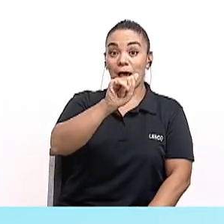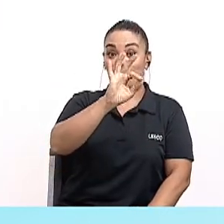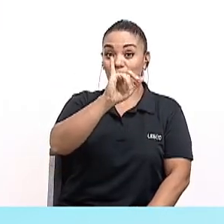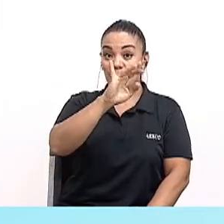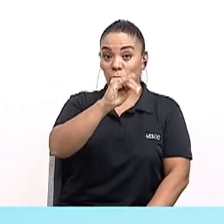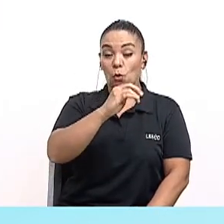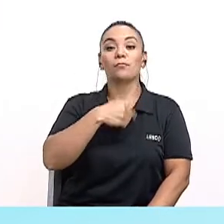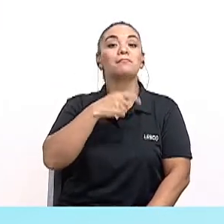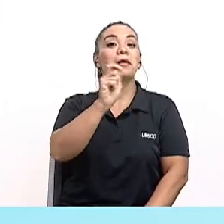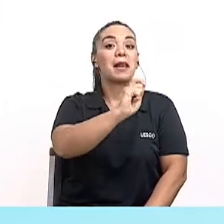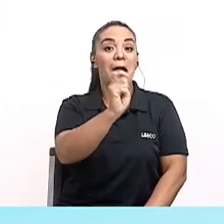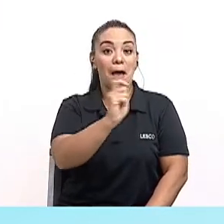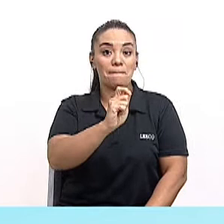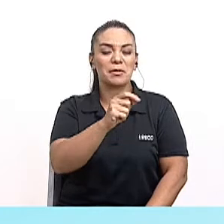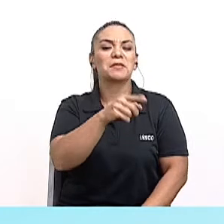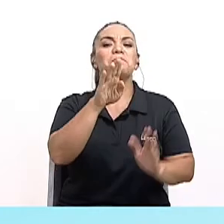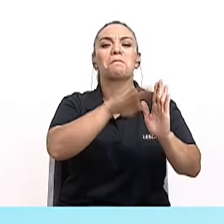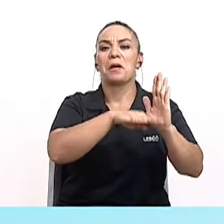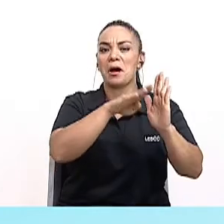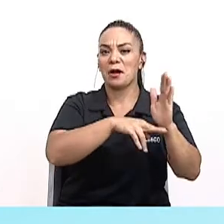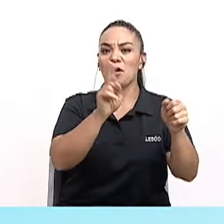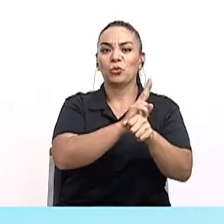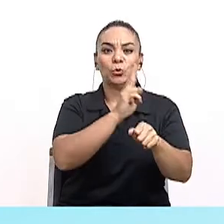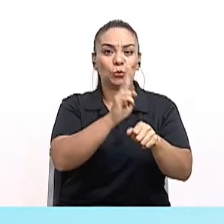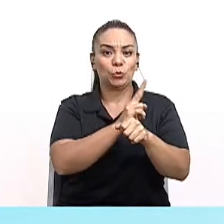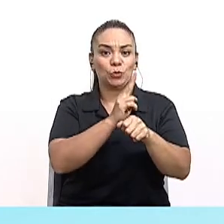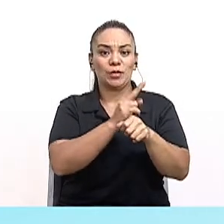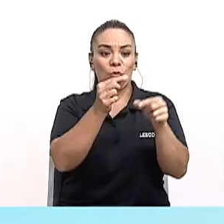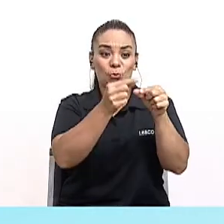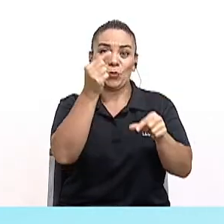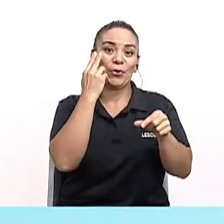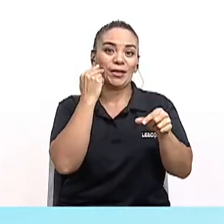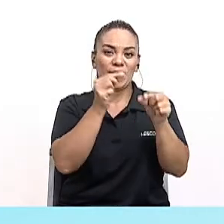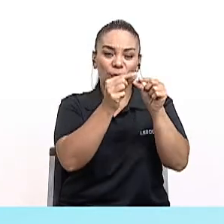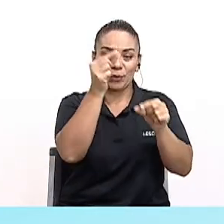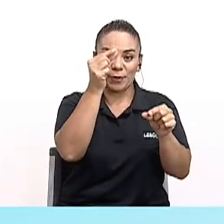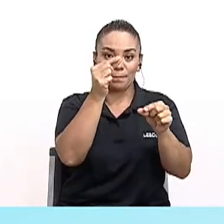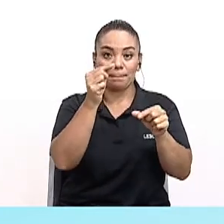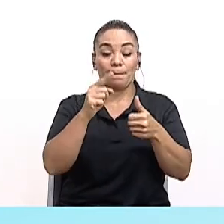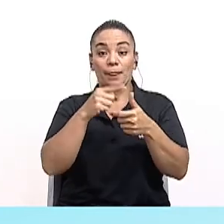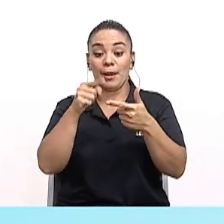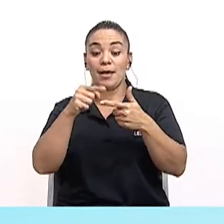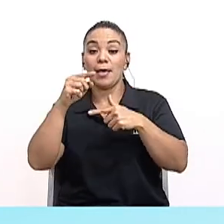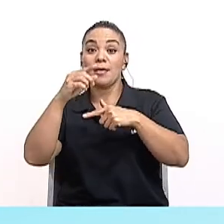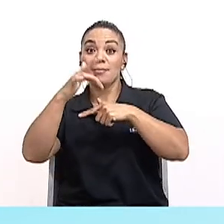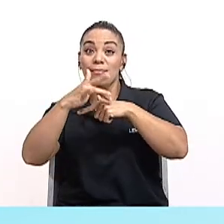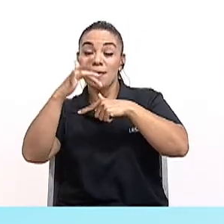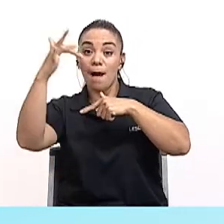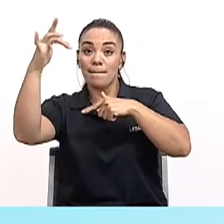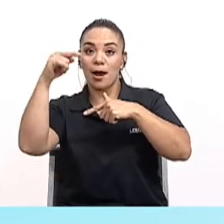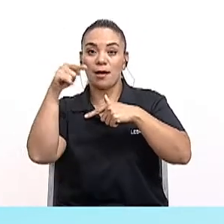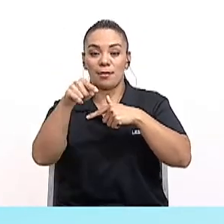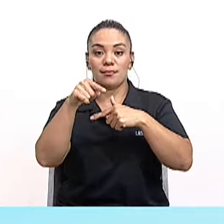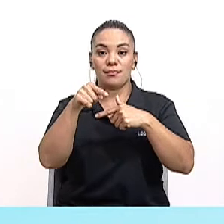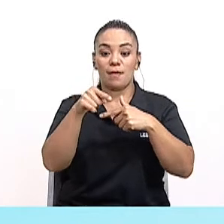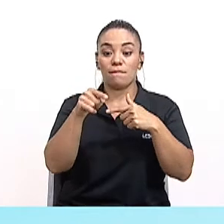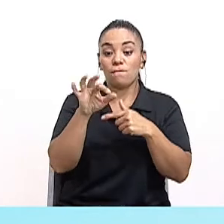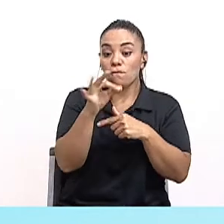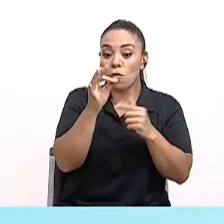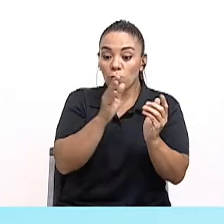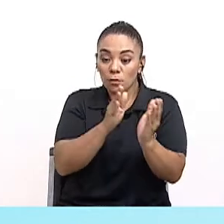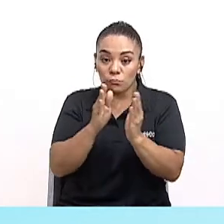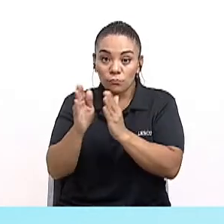es súper barato, es muy utilizado. Y el diamante, aunque solamente es carbono, la forma en la que se organizan los átomos de